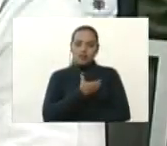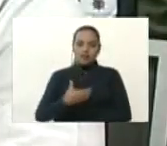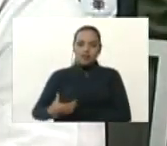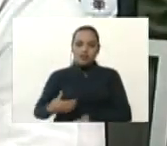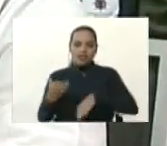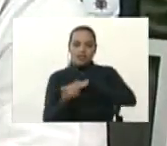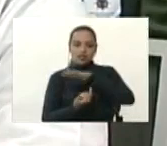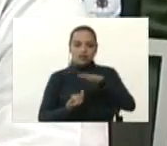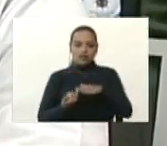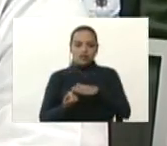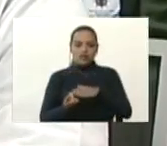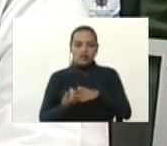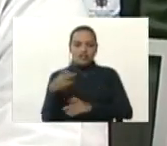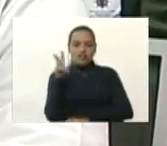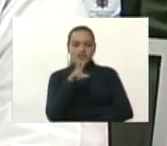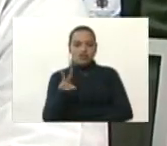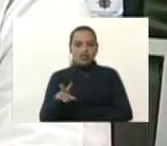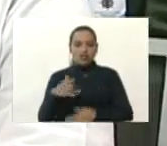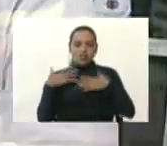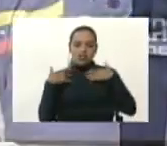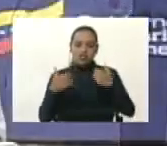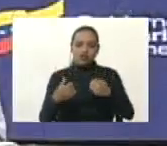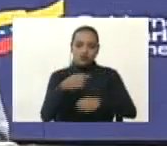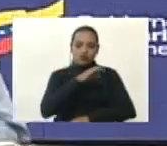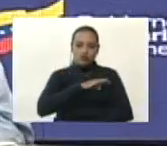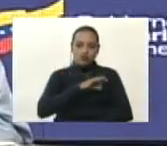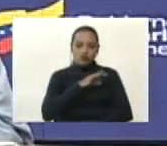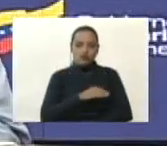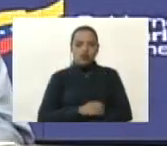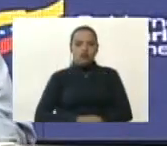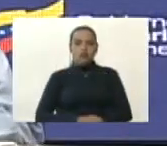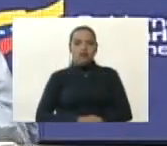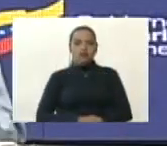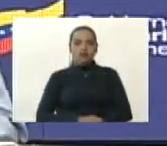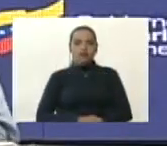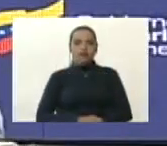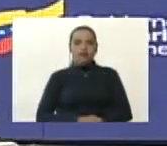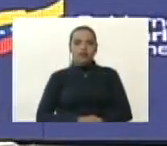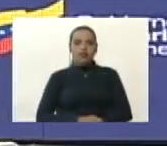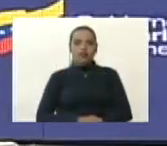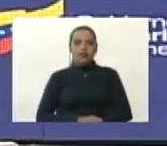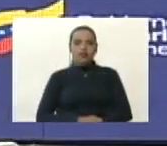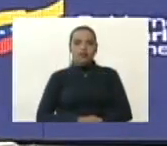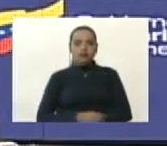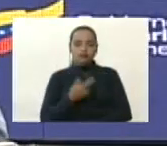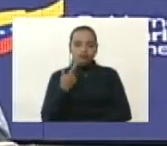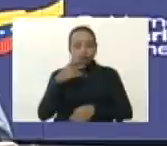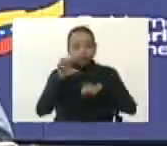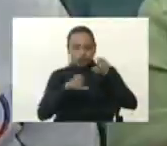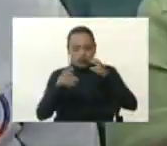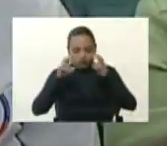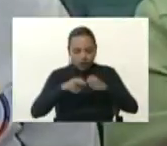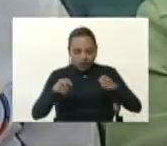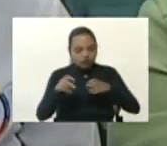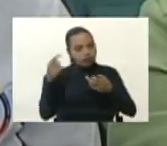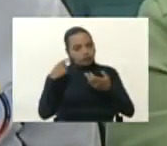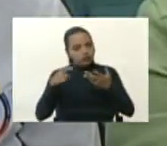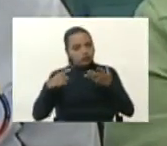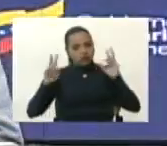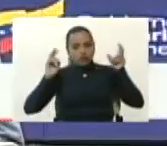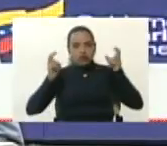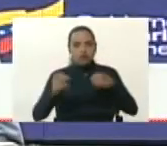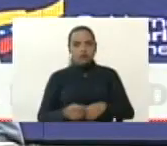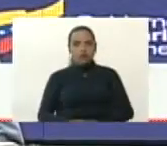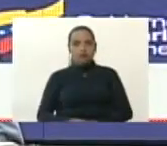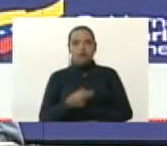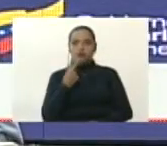Instituto Venezolano de los Seguros Sociales, doctora Magaly Gutiérrez. Y bueno, estábamos revisando diversas cosas. Yo les